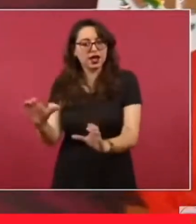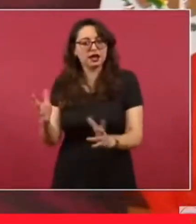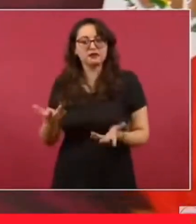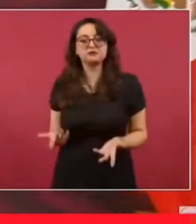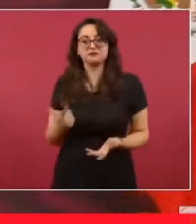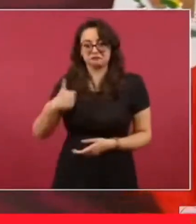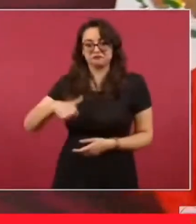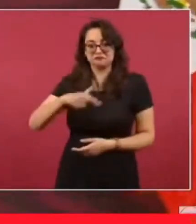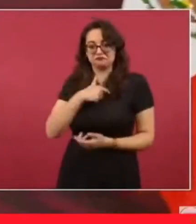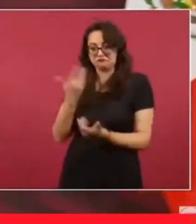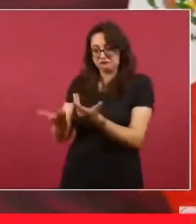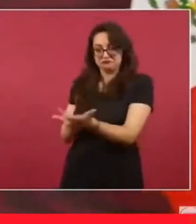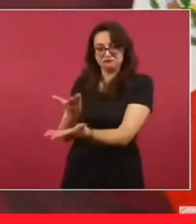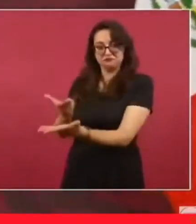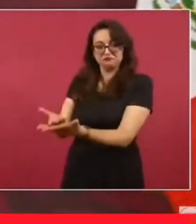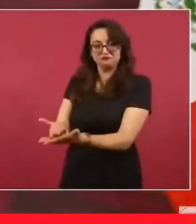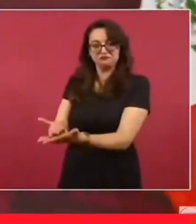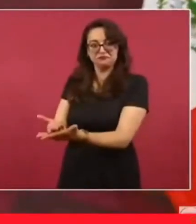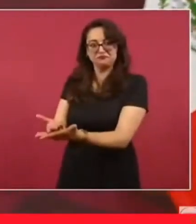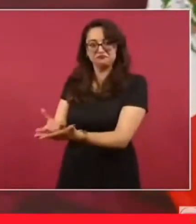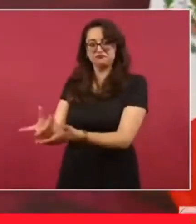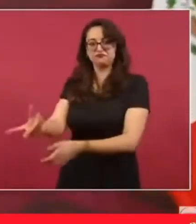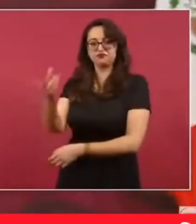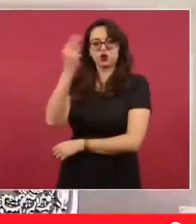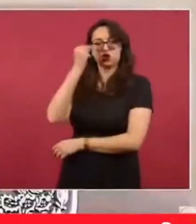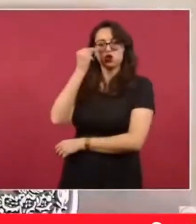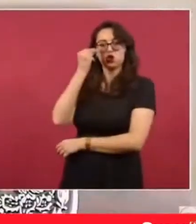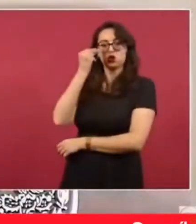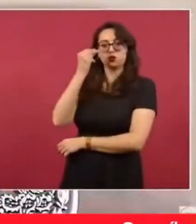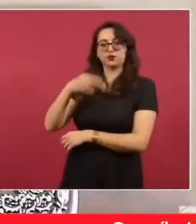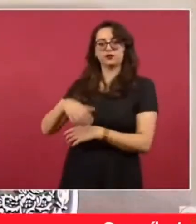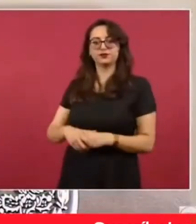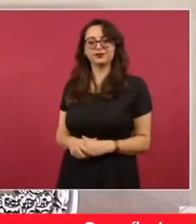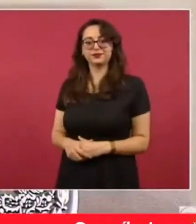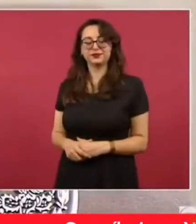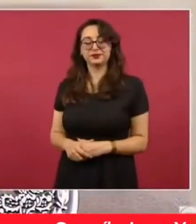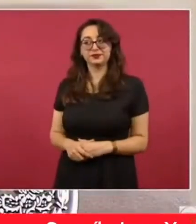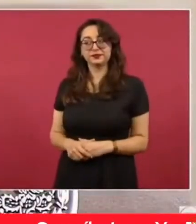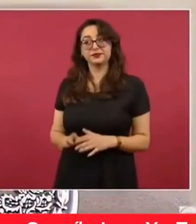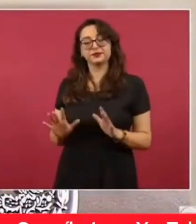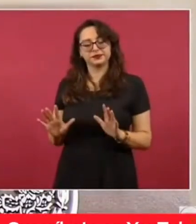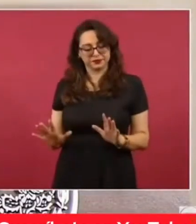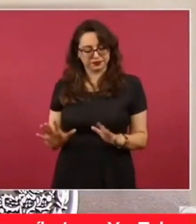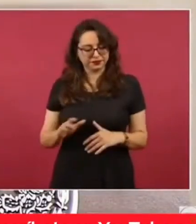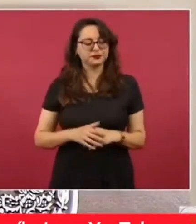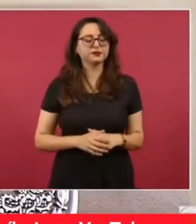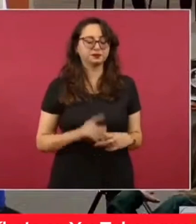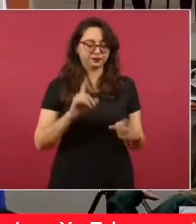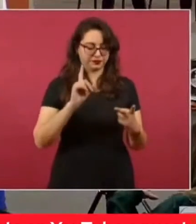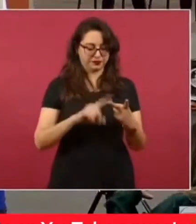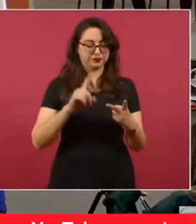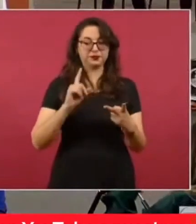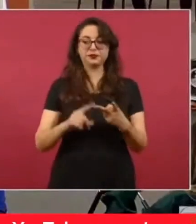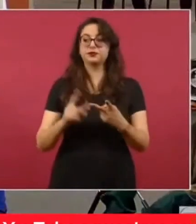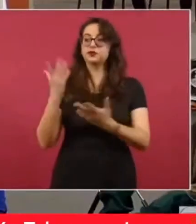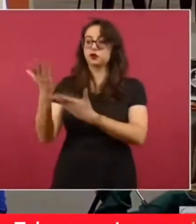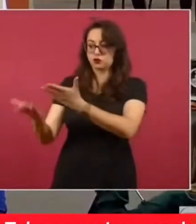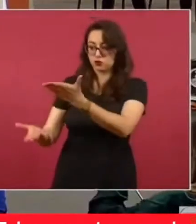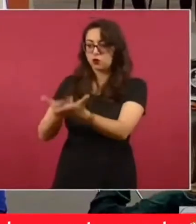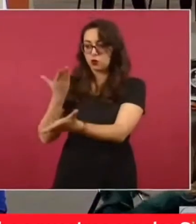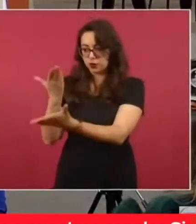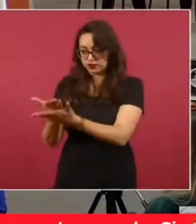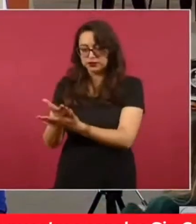eso es lo que les planteamos les planteamos también que se haga un avalúo